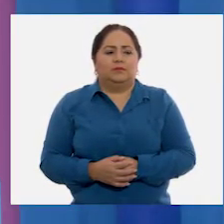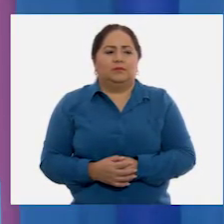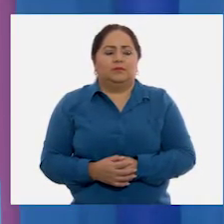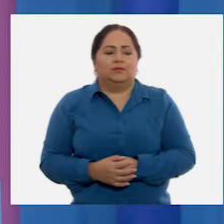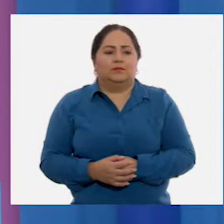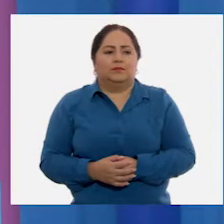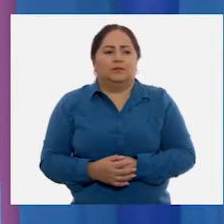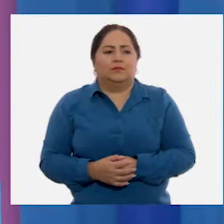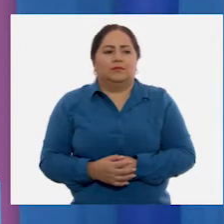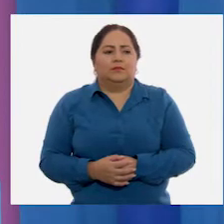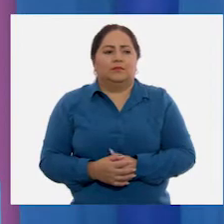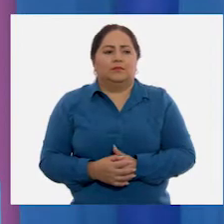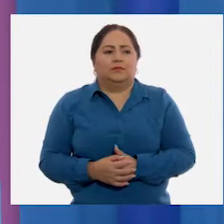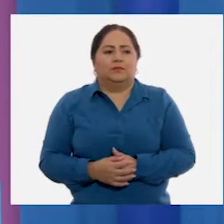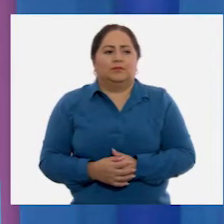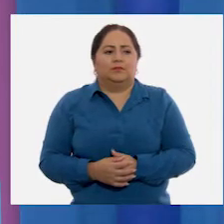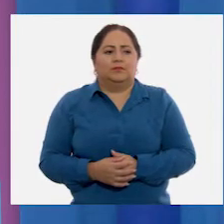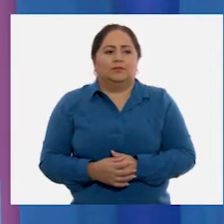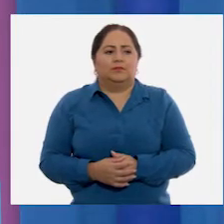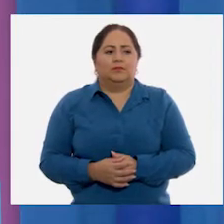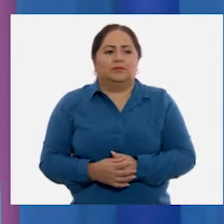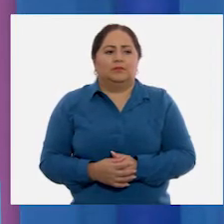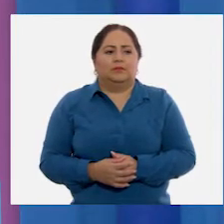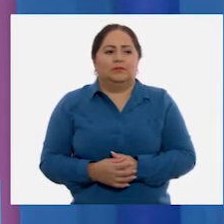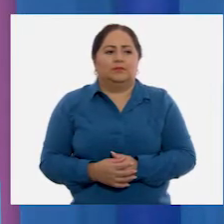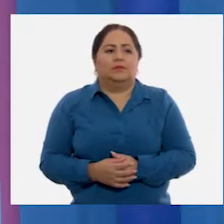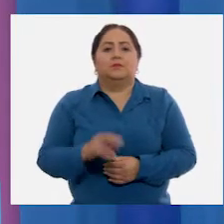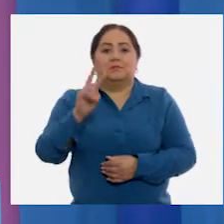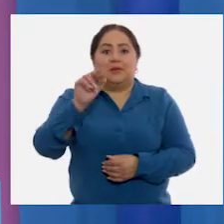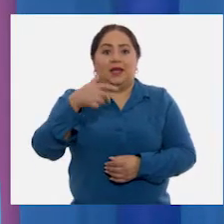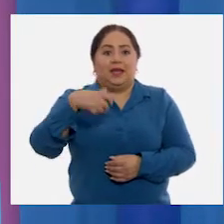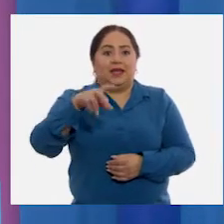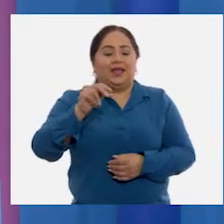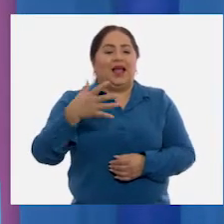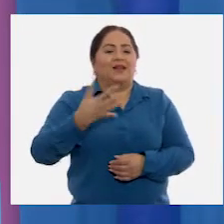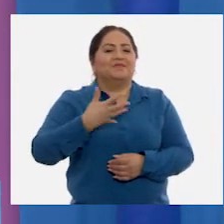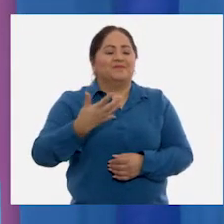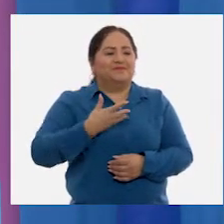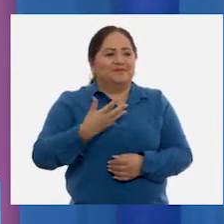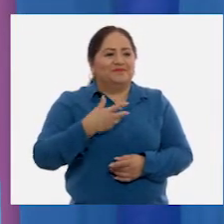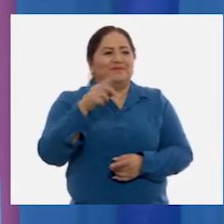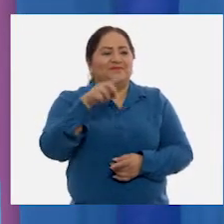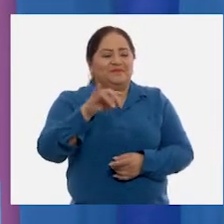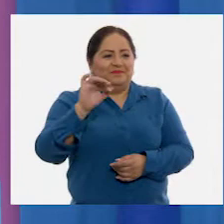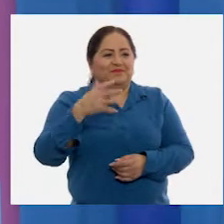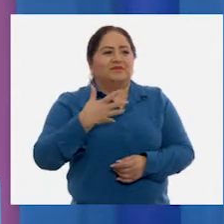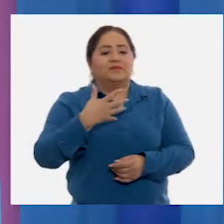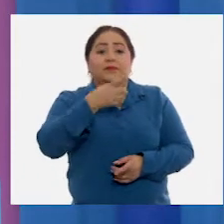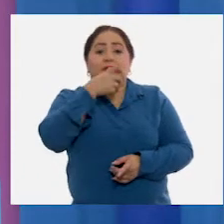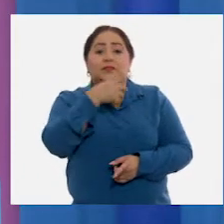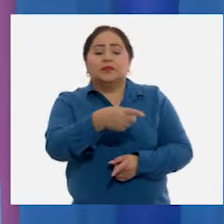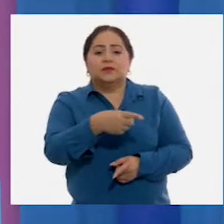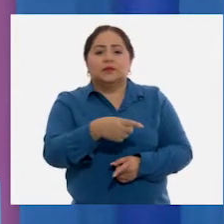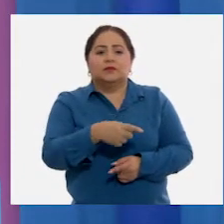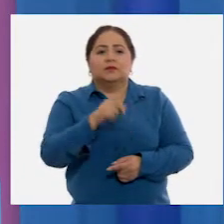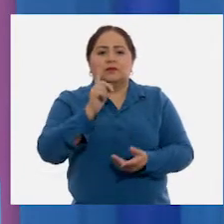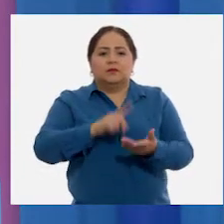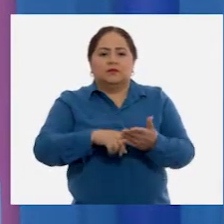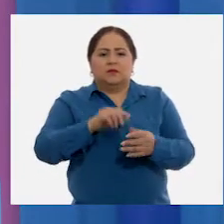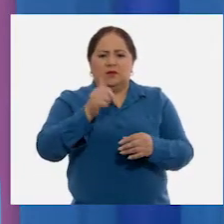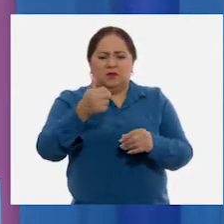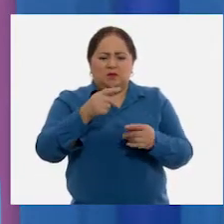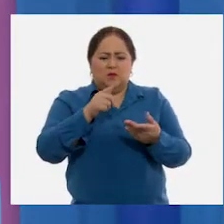Vaquera, vaquería, vaquerizo, vaquero. Baqueta. Muy Aquí está. bien. Dice, cuero de